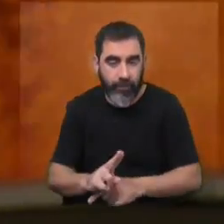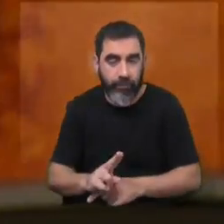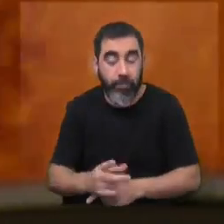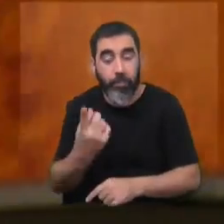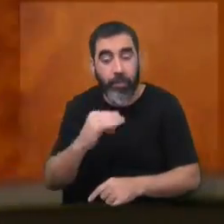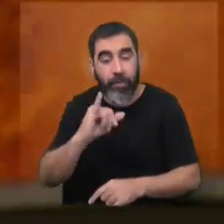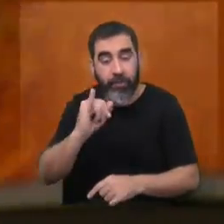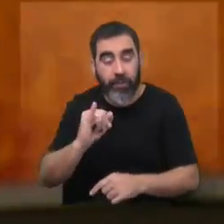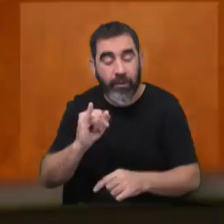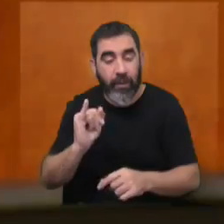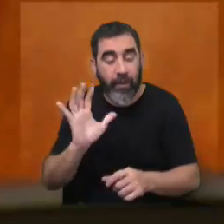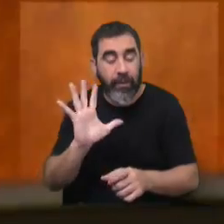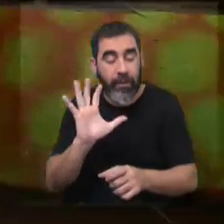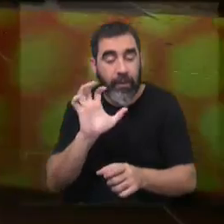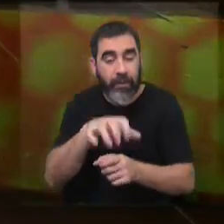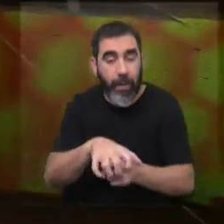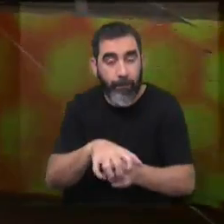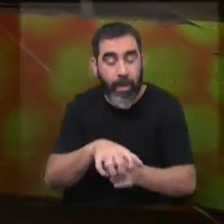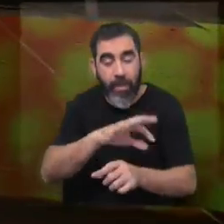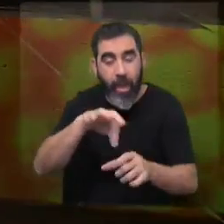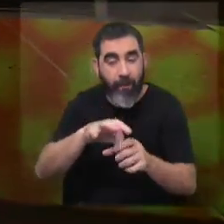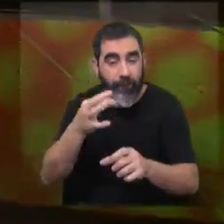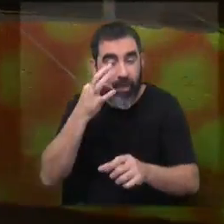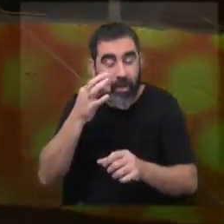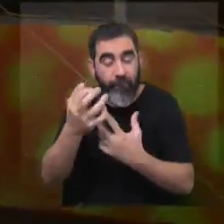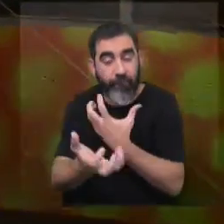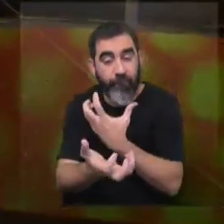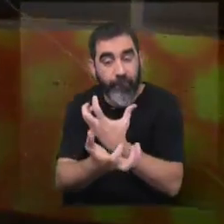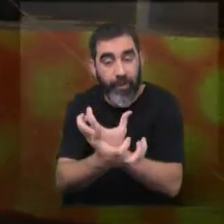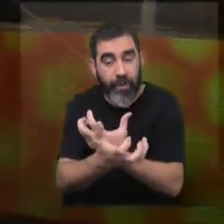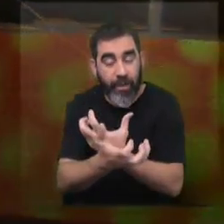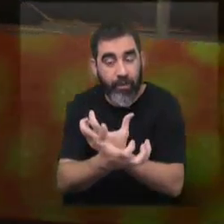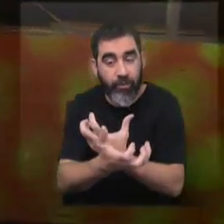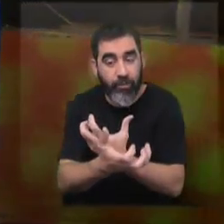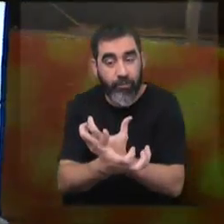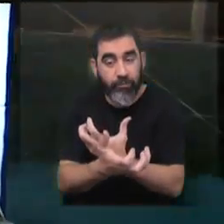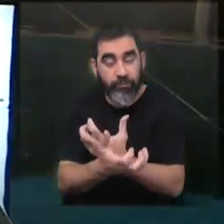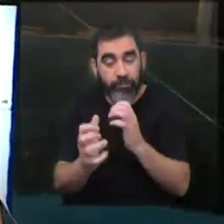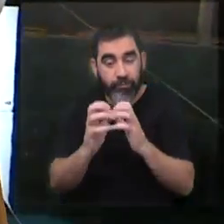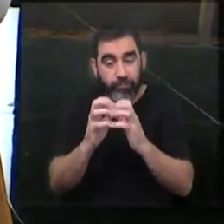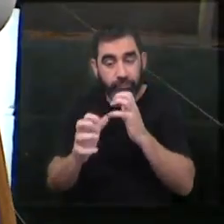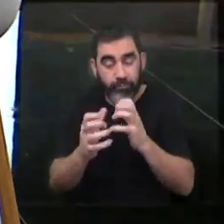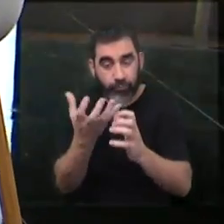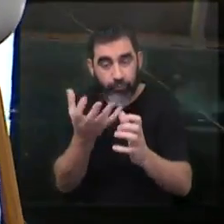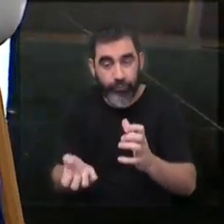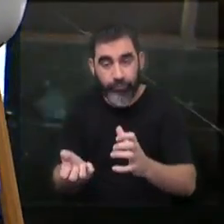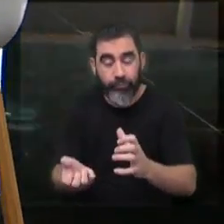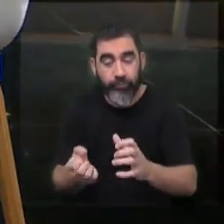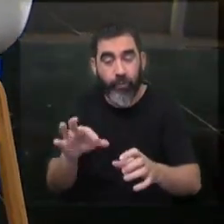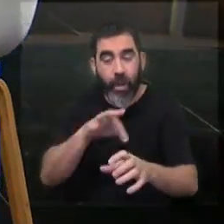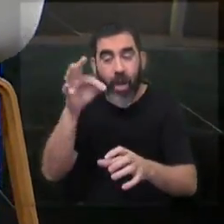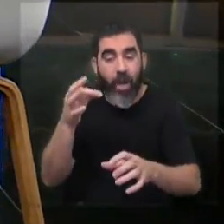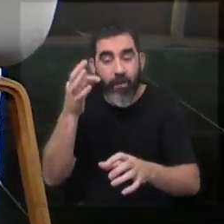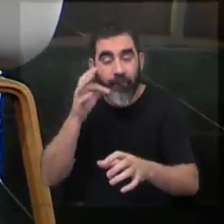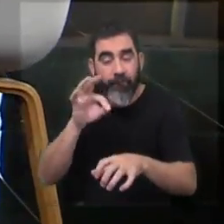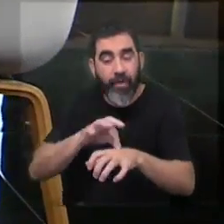son las trampas de abeja, que se obtiene el veneno por estimulación eléctrica de abejas obreras, que